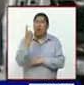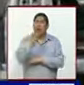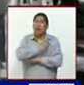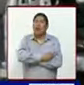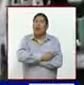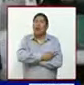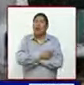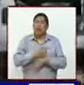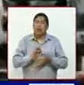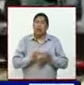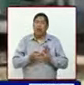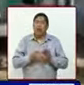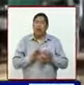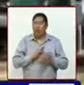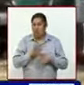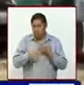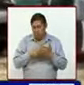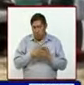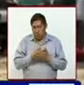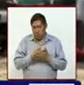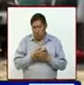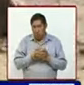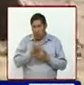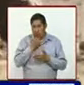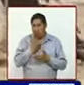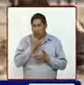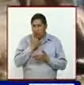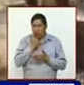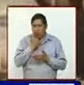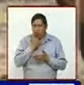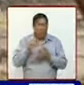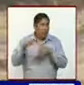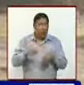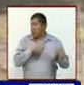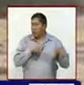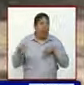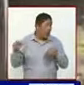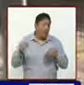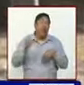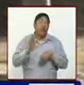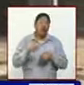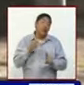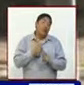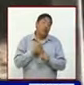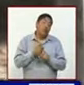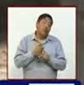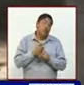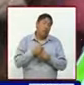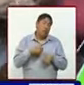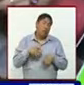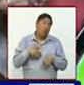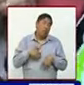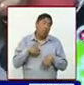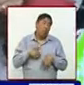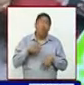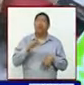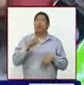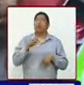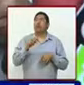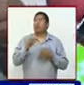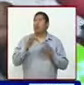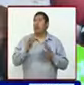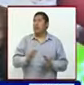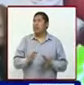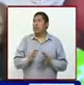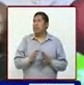días para subsanar en todo caso los errores que se han producido de efecto de su propia negligencia. No hemos sido pocas